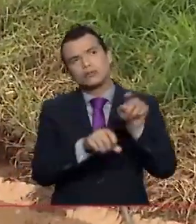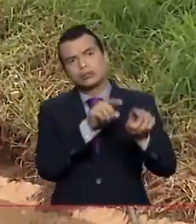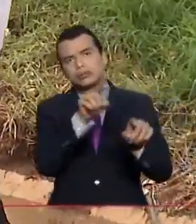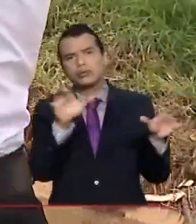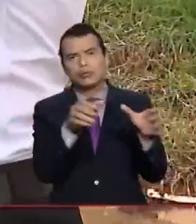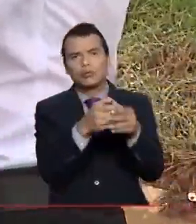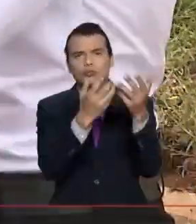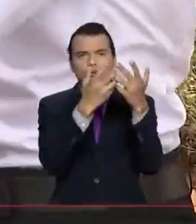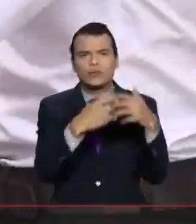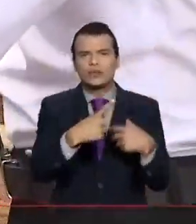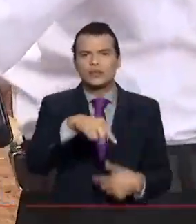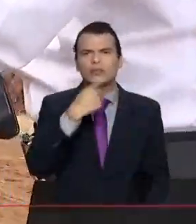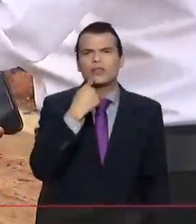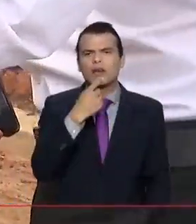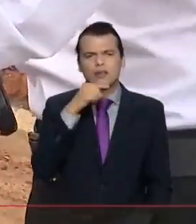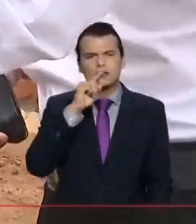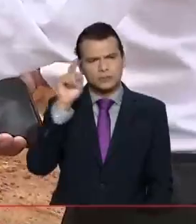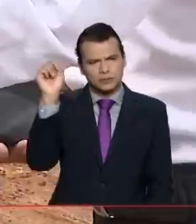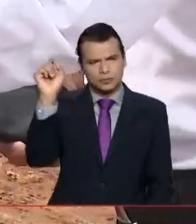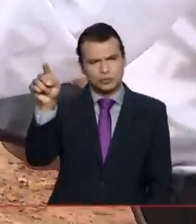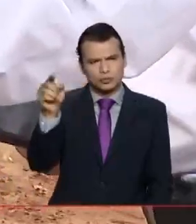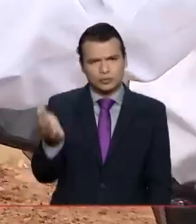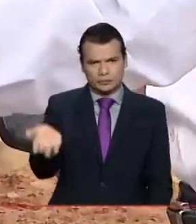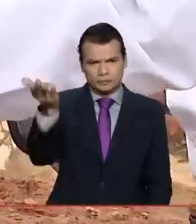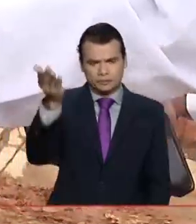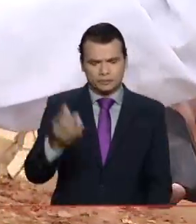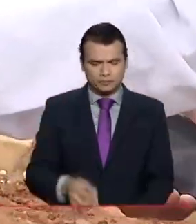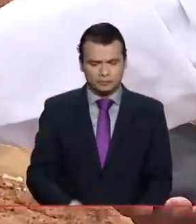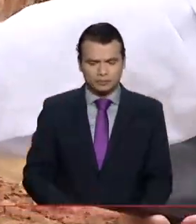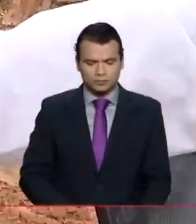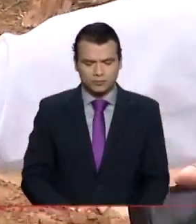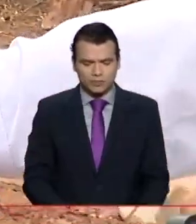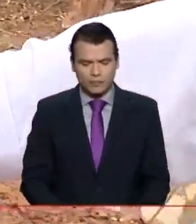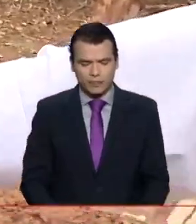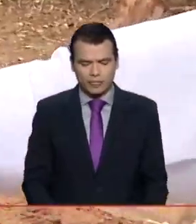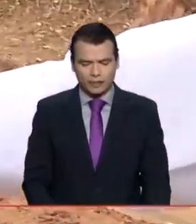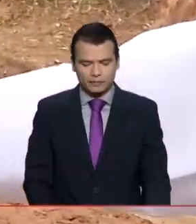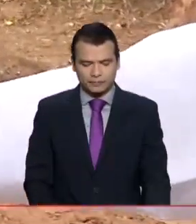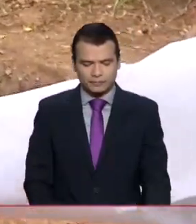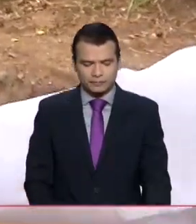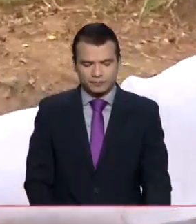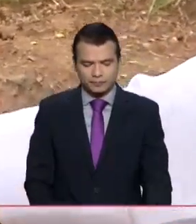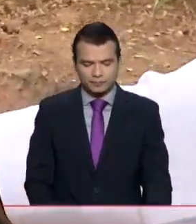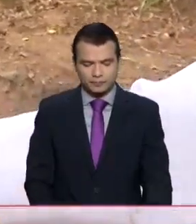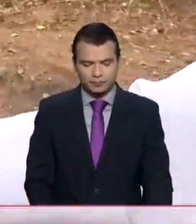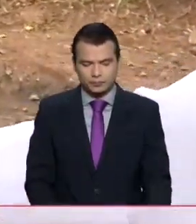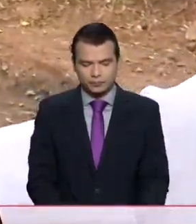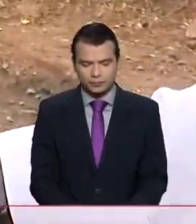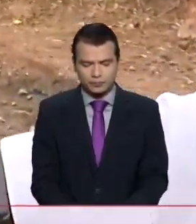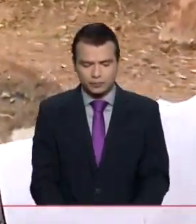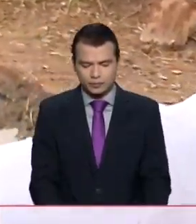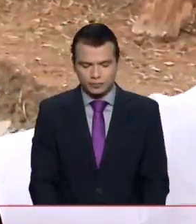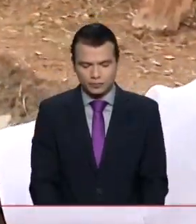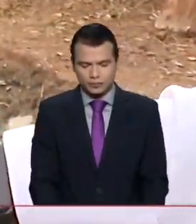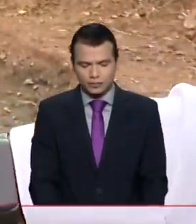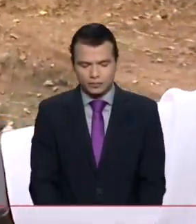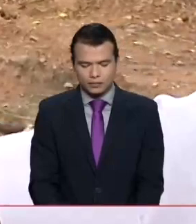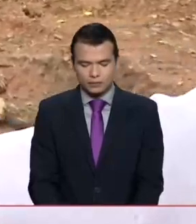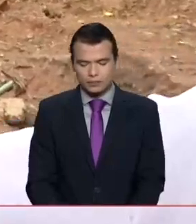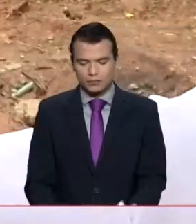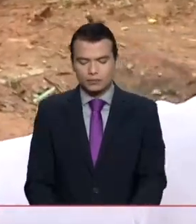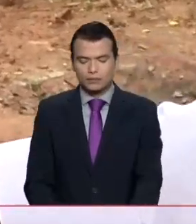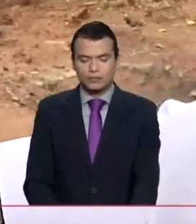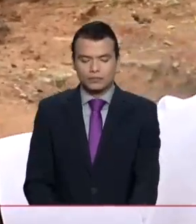días. Buenos días. Sí, el contratista nos dijo que para, digamos, el mes de noviembre, él